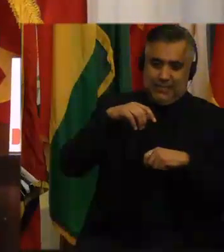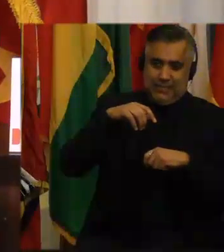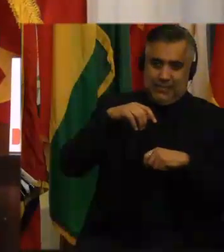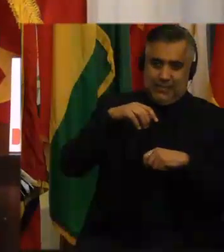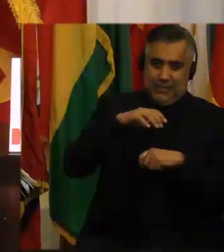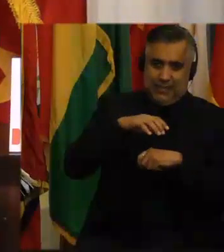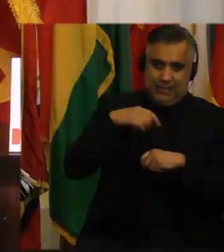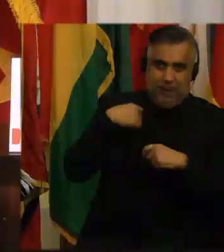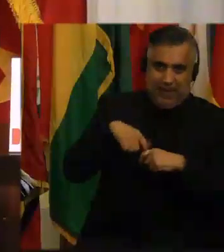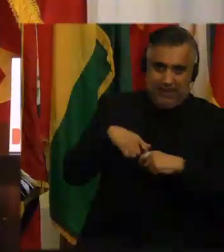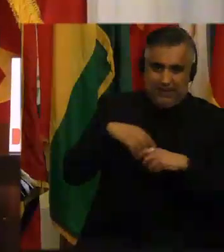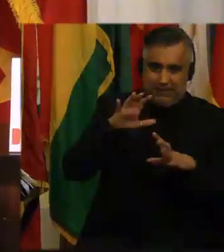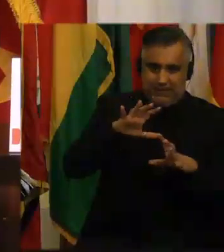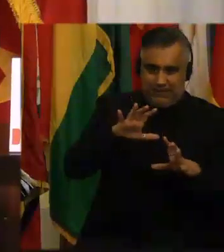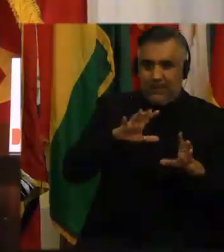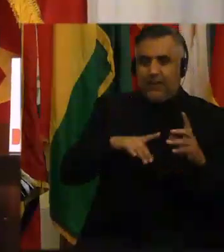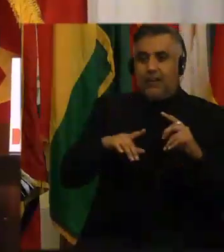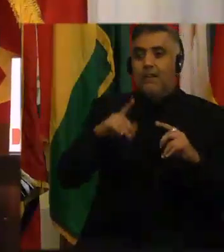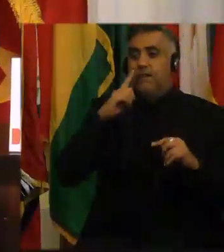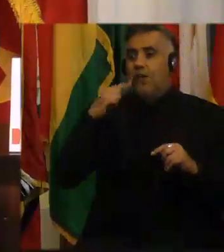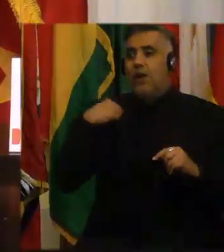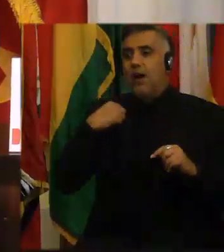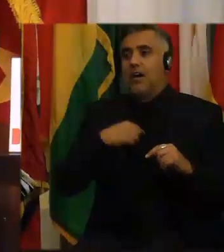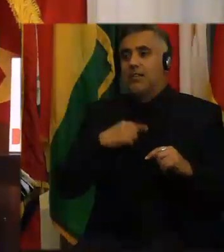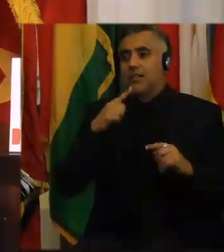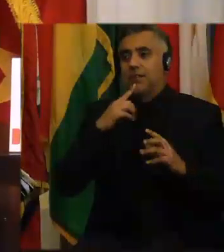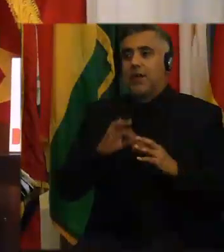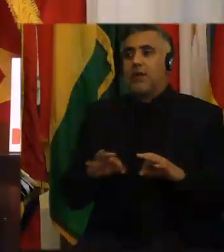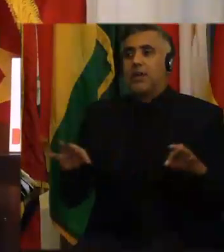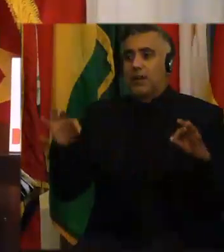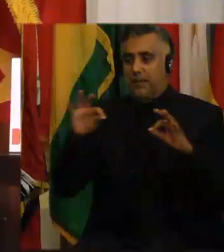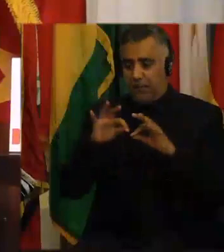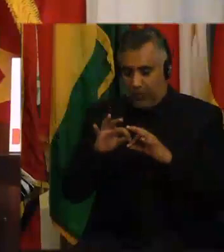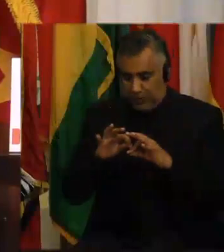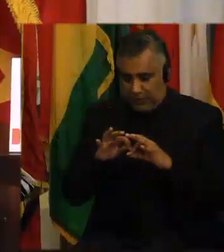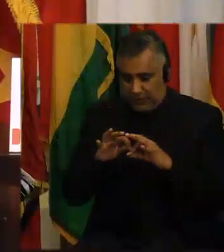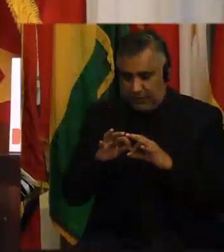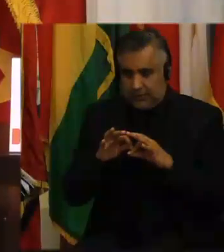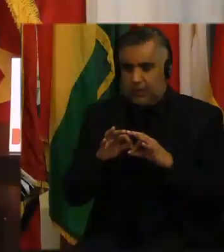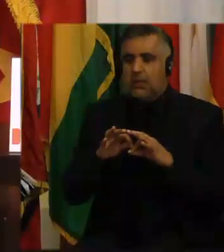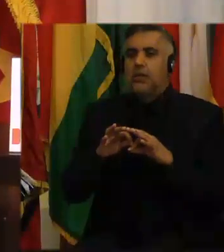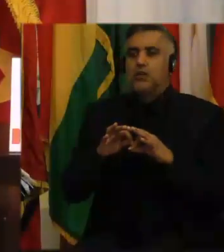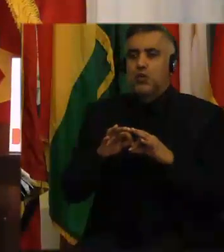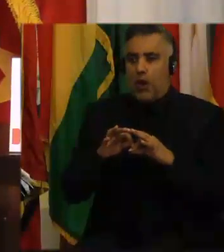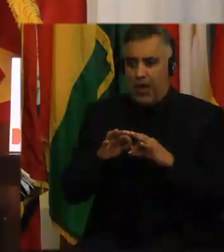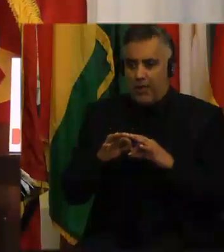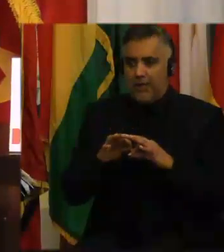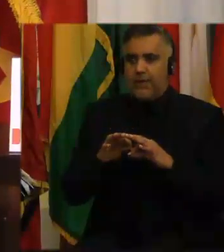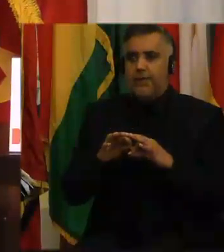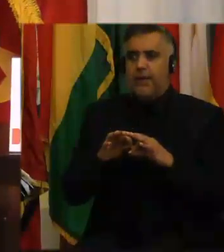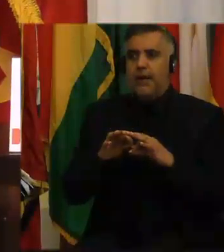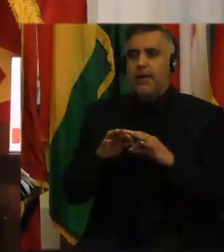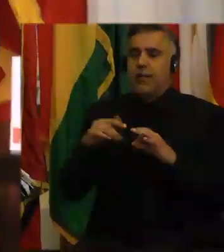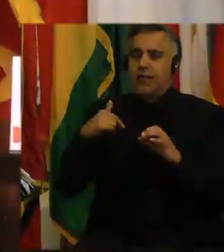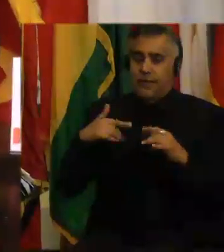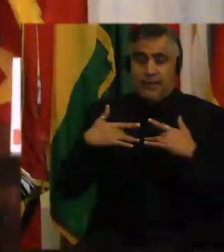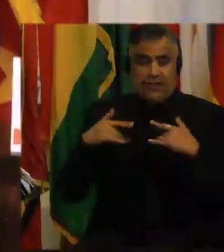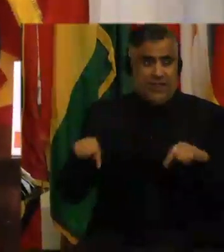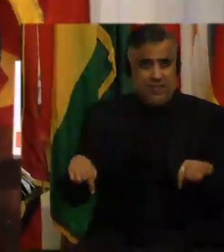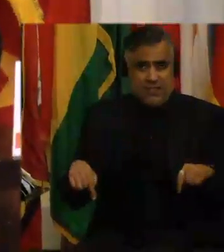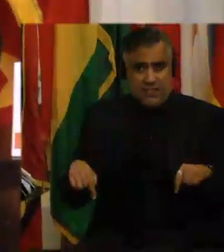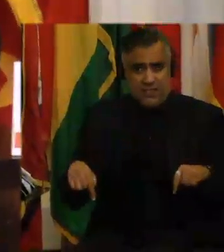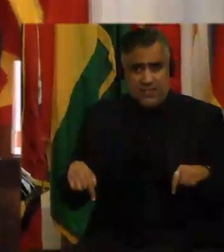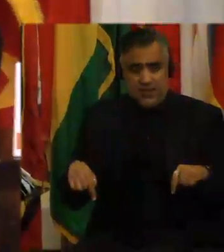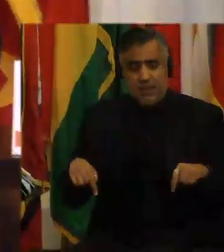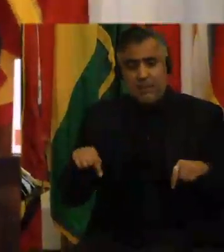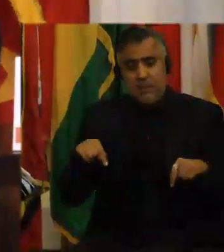Para nosotros es muy importante este acontecimiento porque nos permite compartir nuestra experiencia